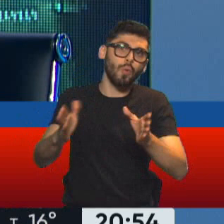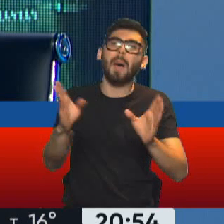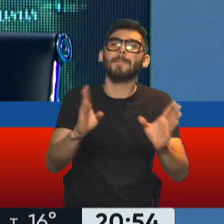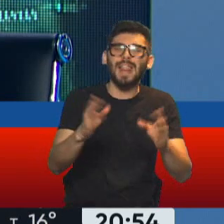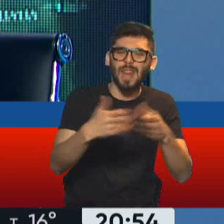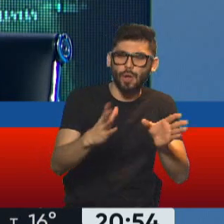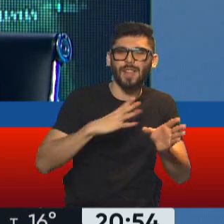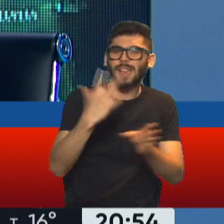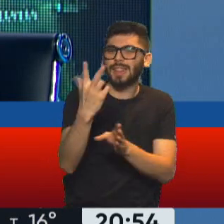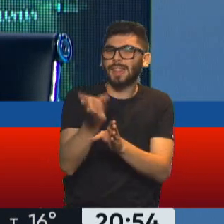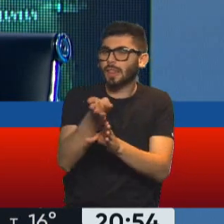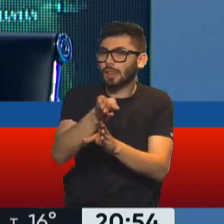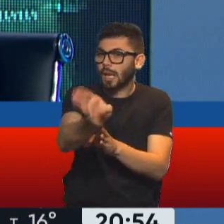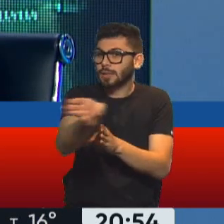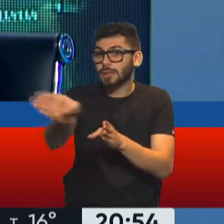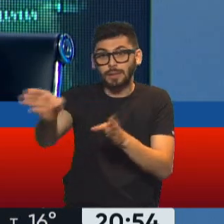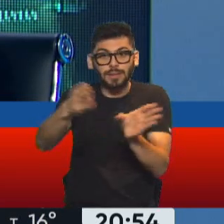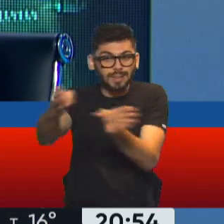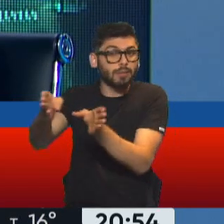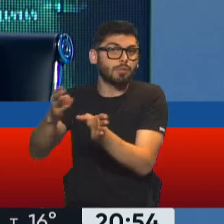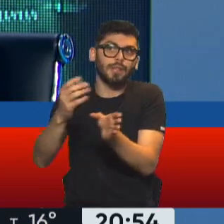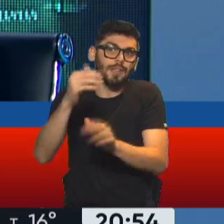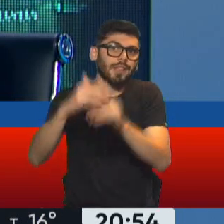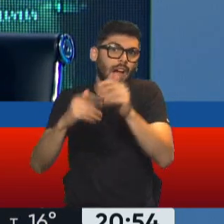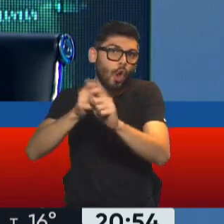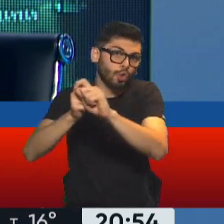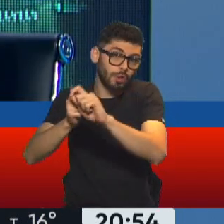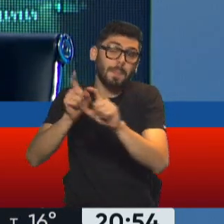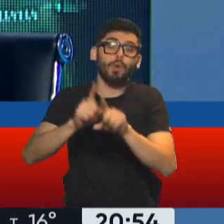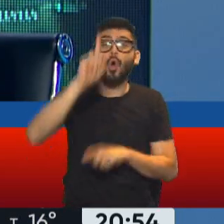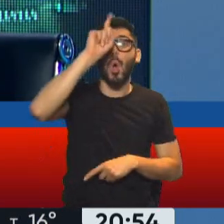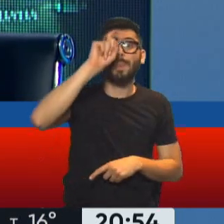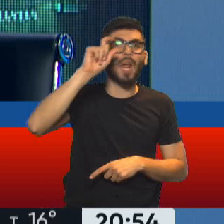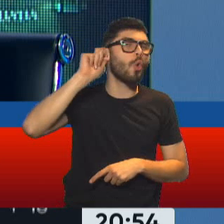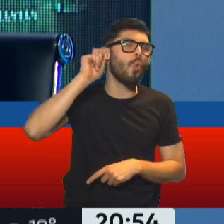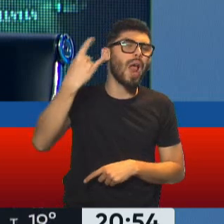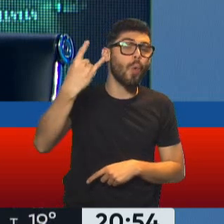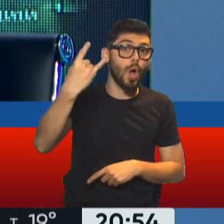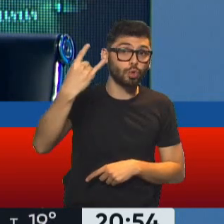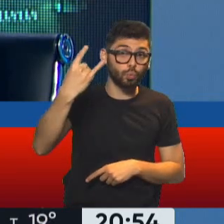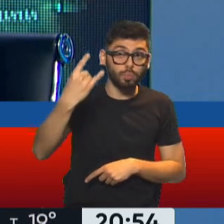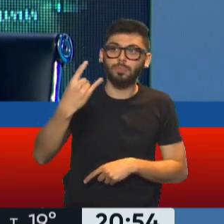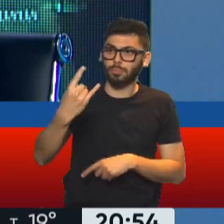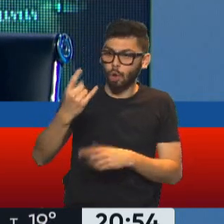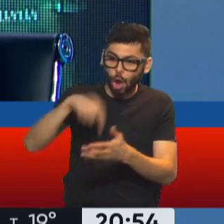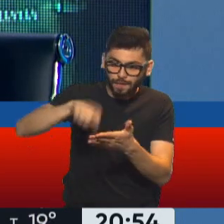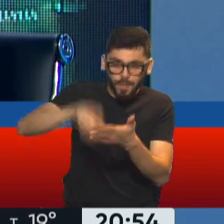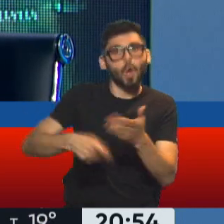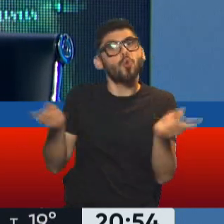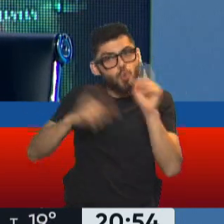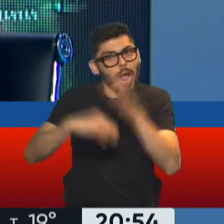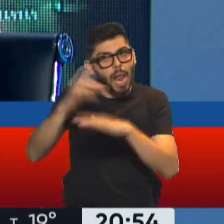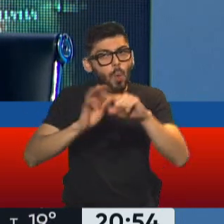y otros 3 tramos en ejecución, lo mismo que el hospital de Gualeguaychú, que hoy firmamos el reinicio de las obras, y eso mismo que está